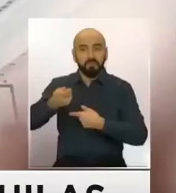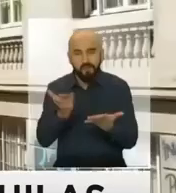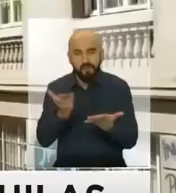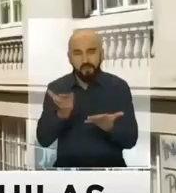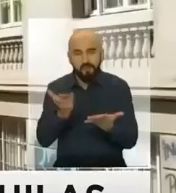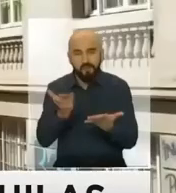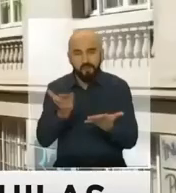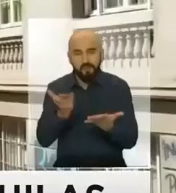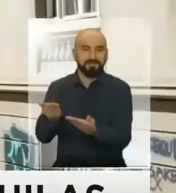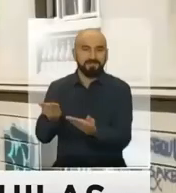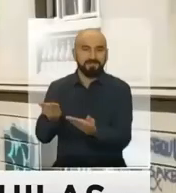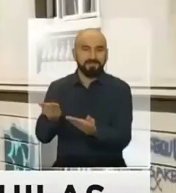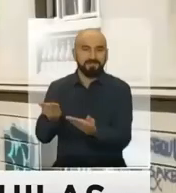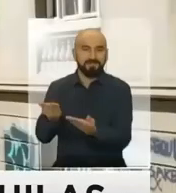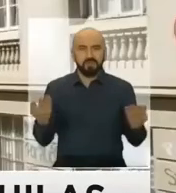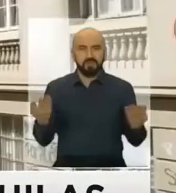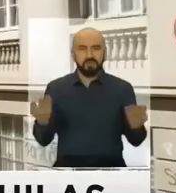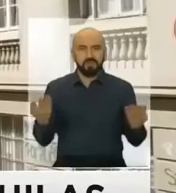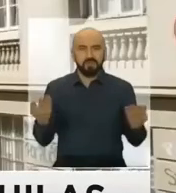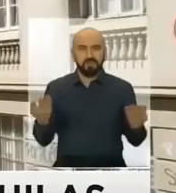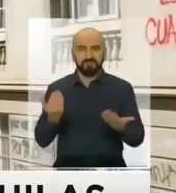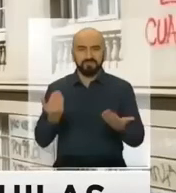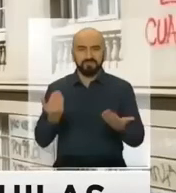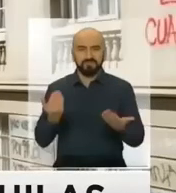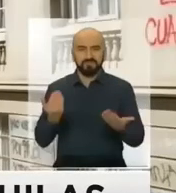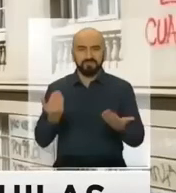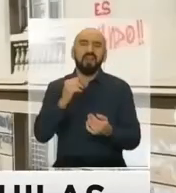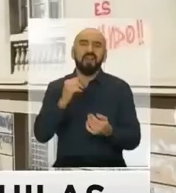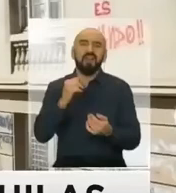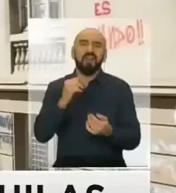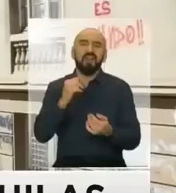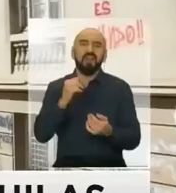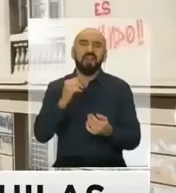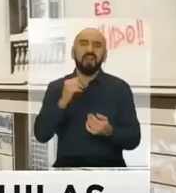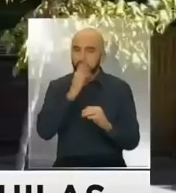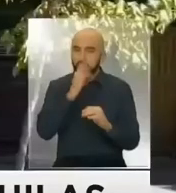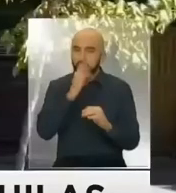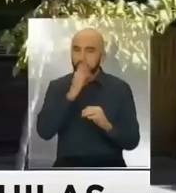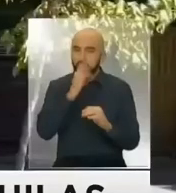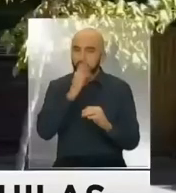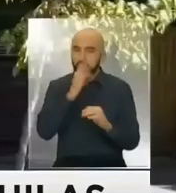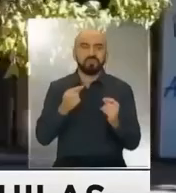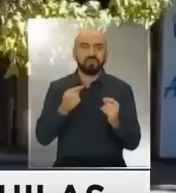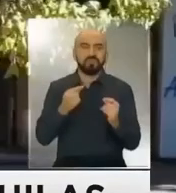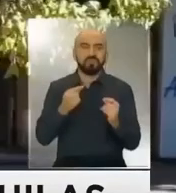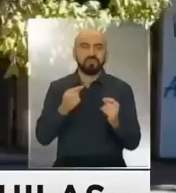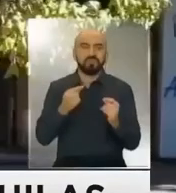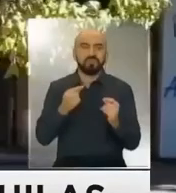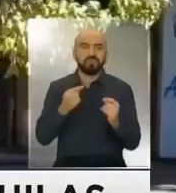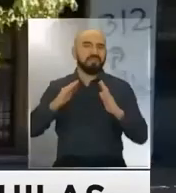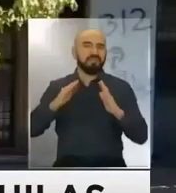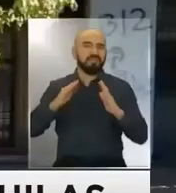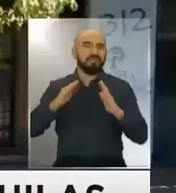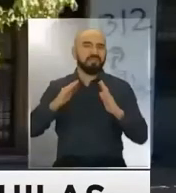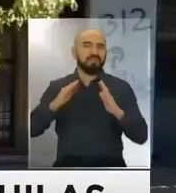la restricción de ciertas libertades, con el tema de la cuarentena, con ciertas comunas que se encuentran con restricciones de libre circulación